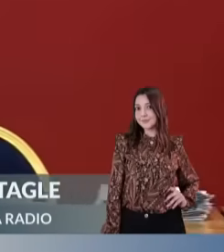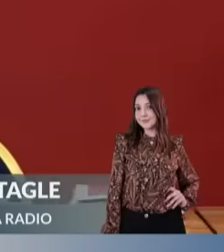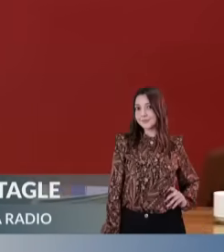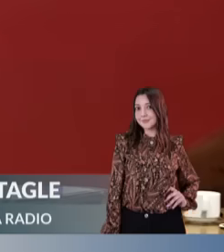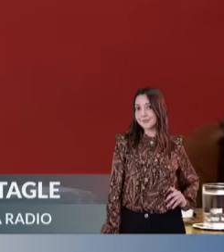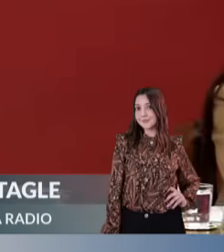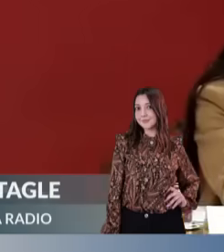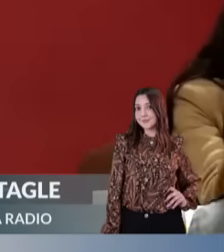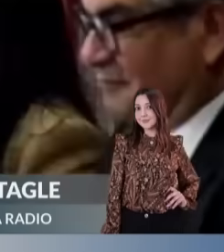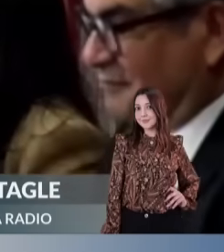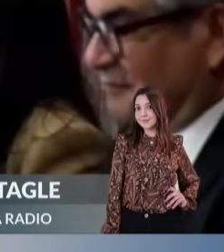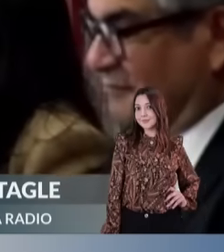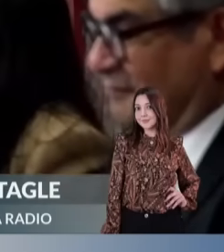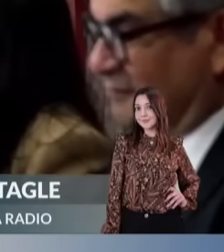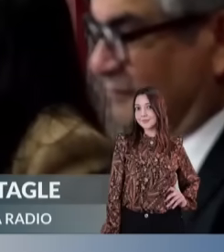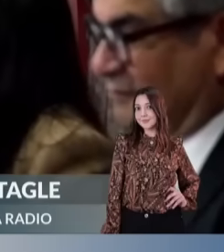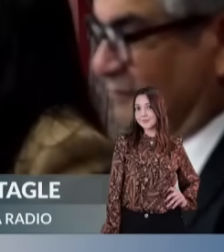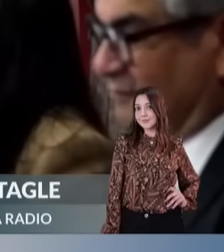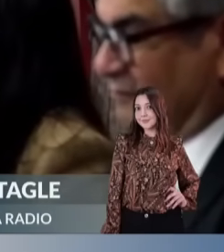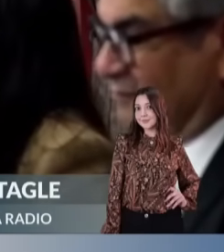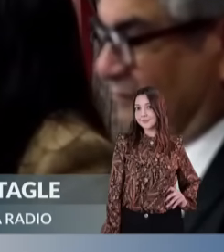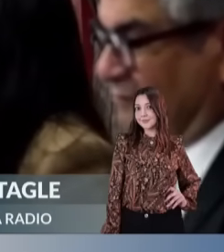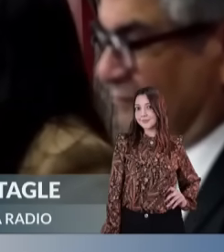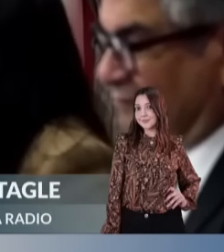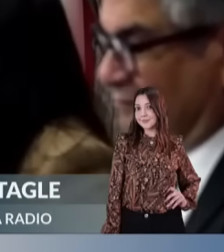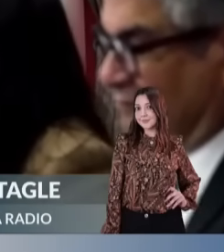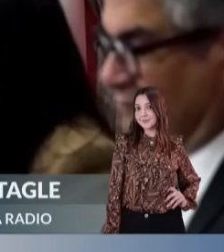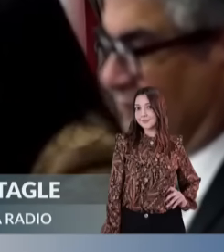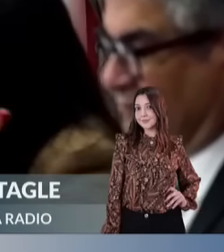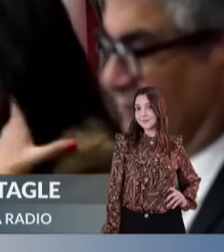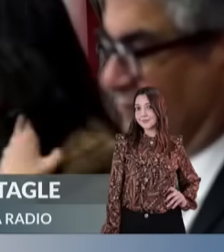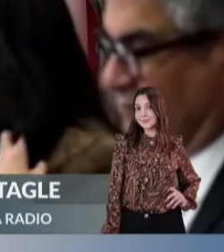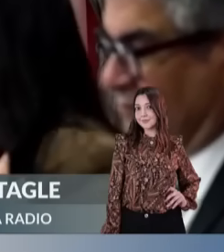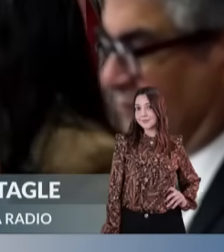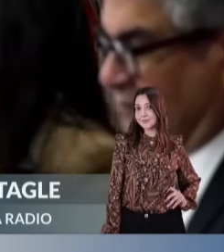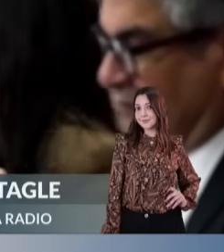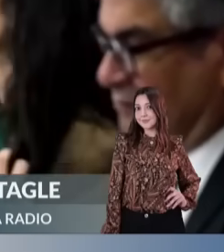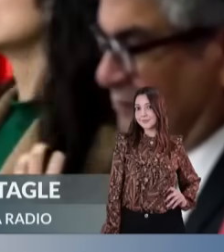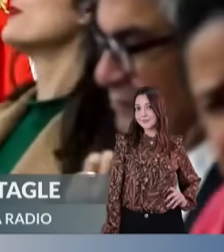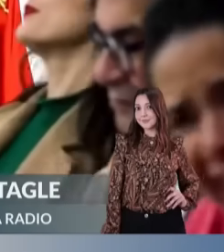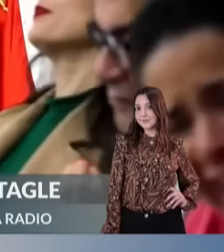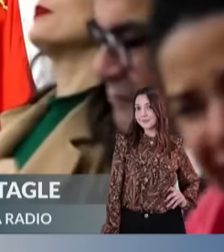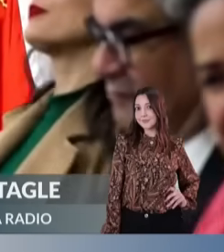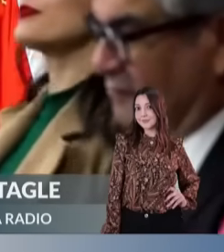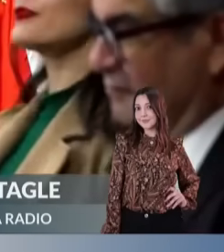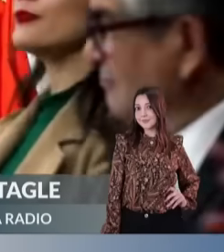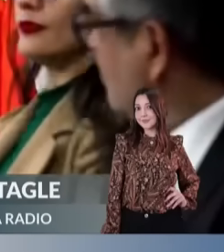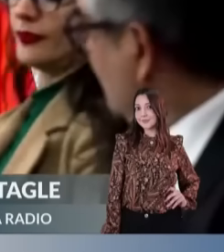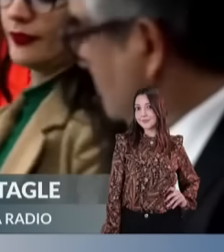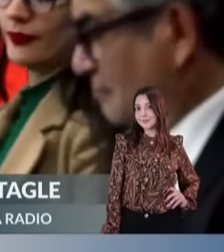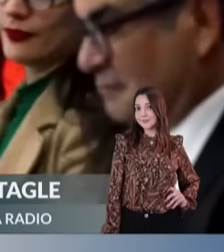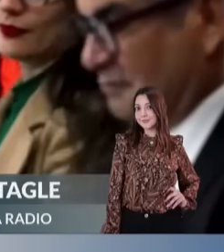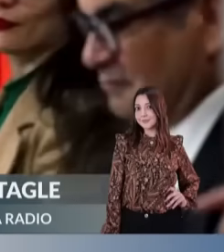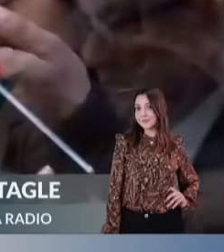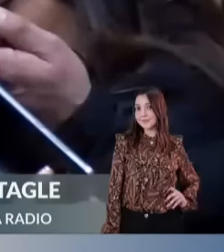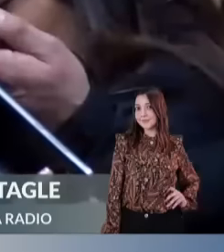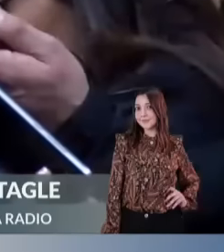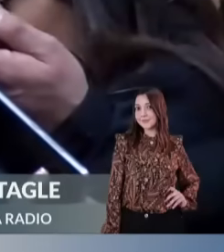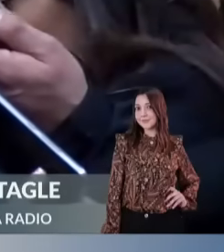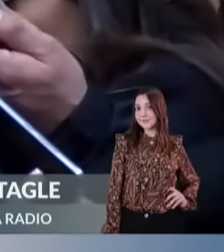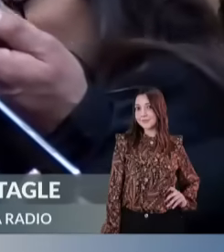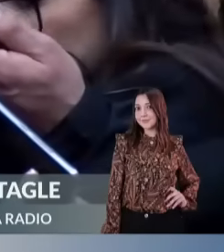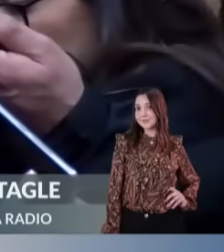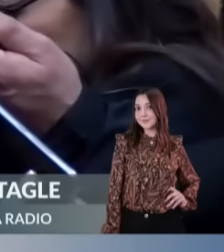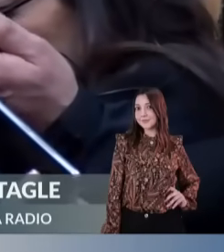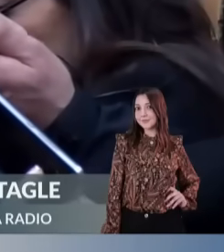que las autoridades estén capacitadas e informadas, dice el ministro Cordero que sí. Pasemos a escuchar sus declaraciones. No tener un curso de capacitación